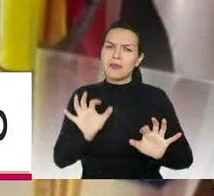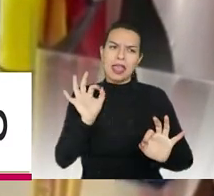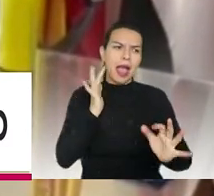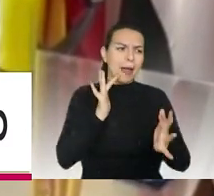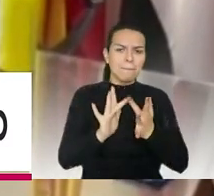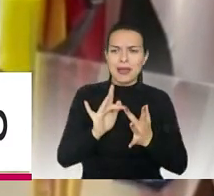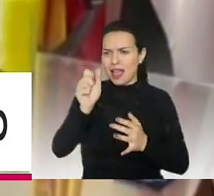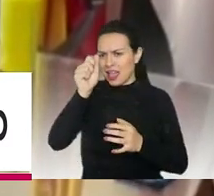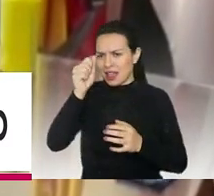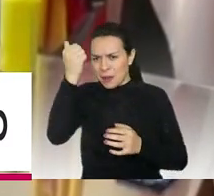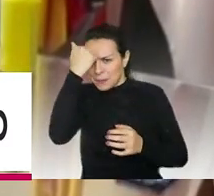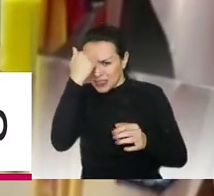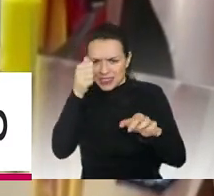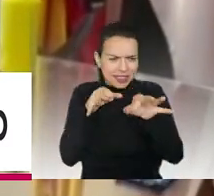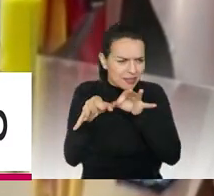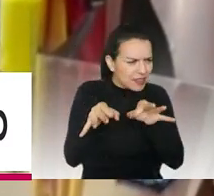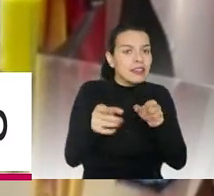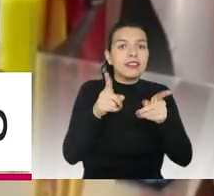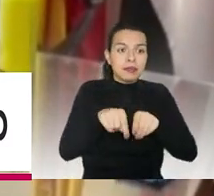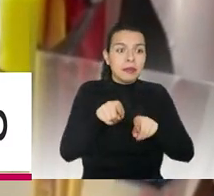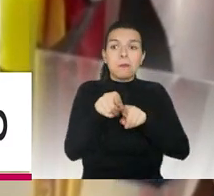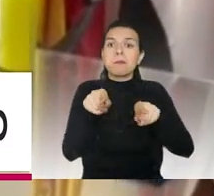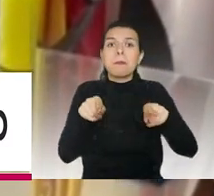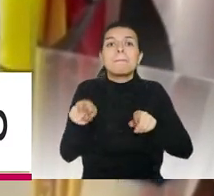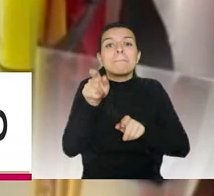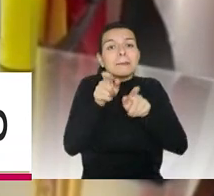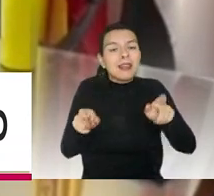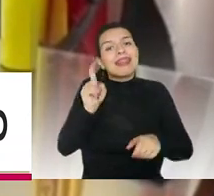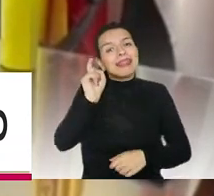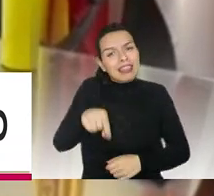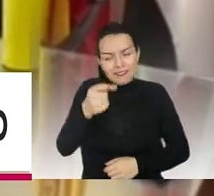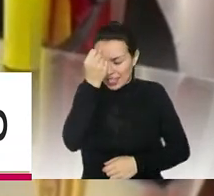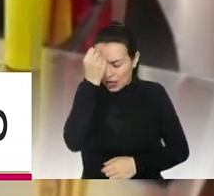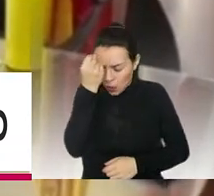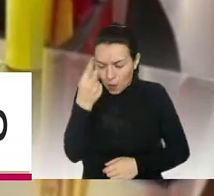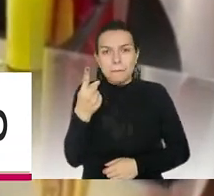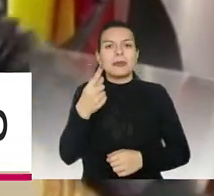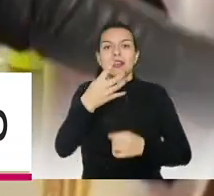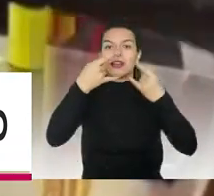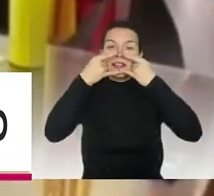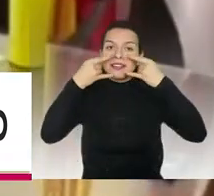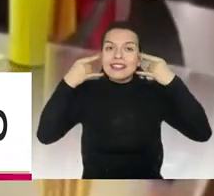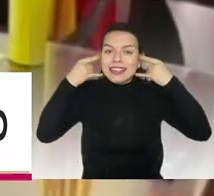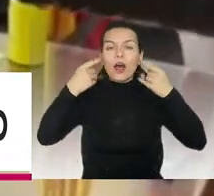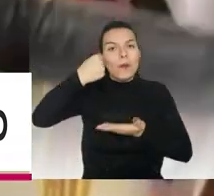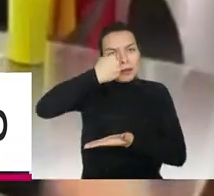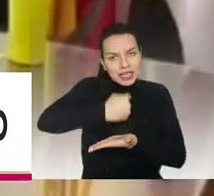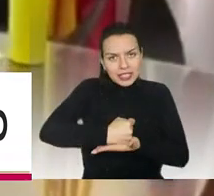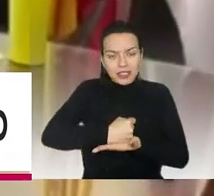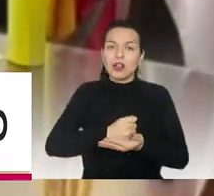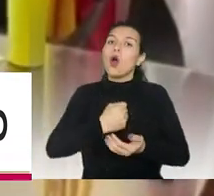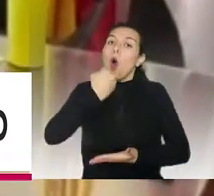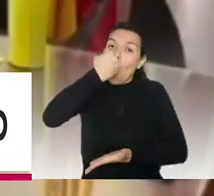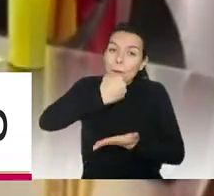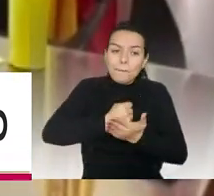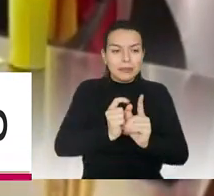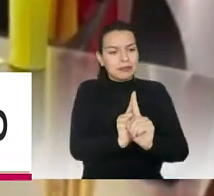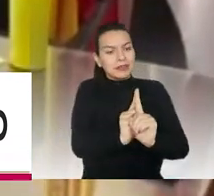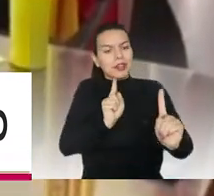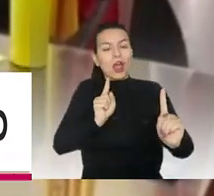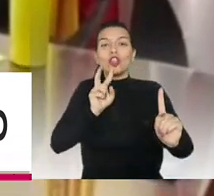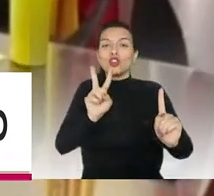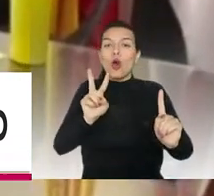que todos los habitantes de la localidad comprendan que el uso del tapabocas es obligatorio que mantener una distancia de mínimo dos metros